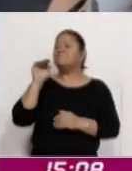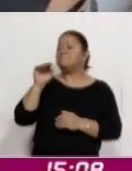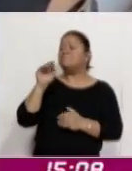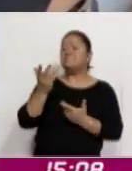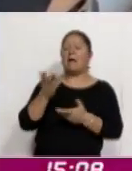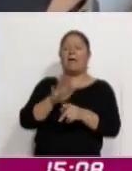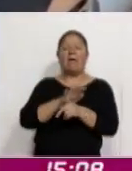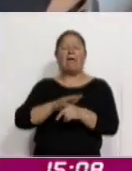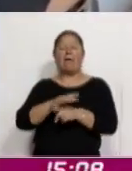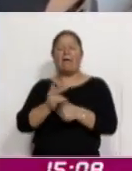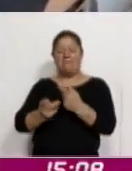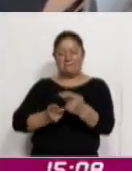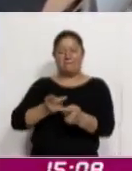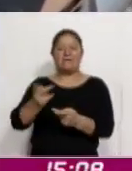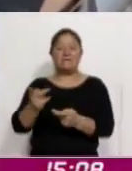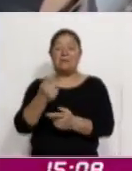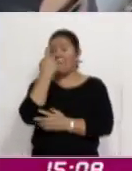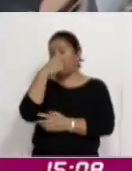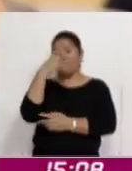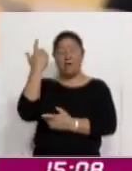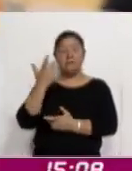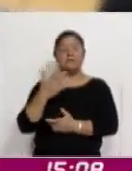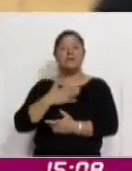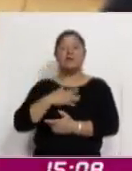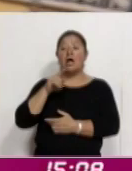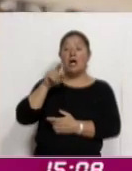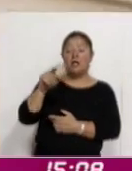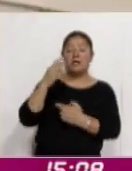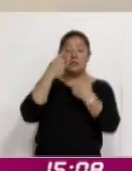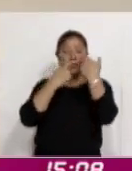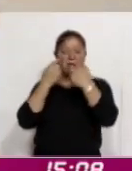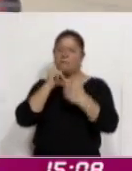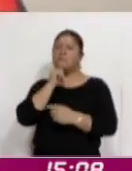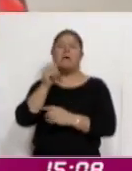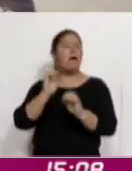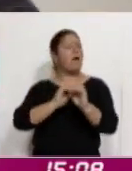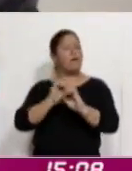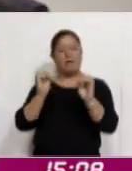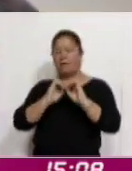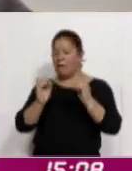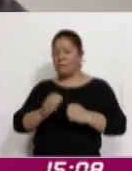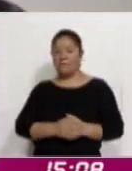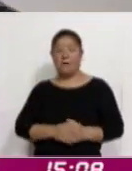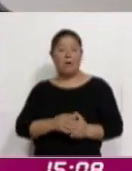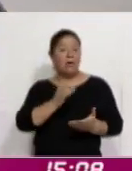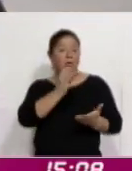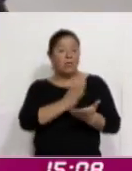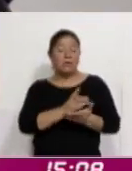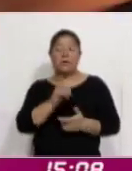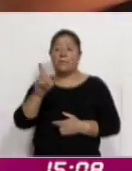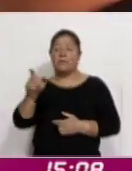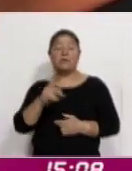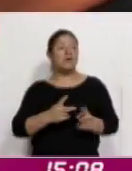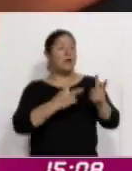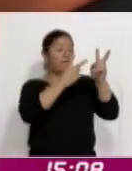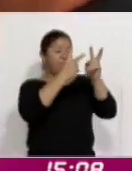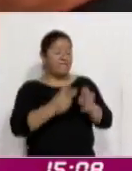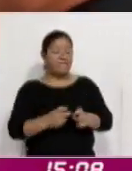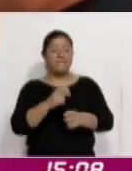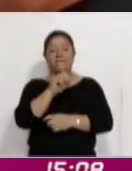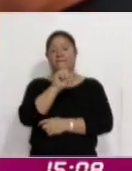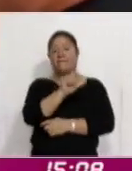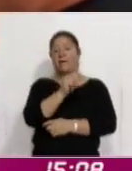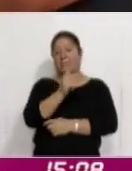de fácil acceso sin revisión de historial crediticio, solo descargando la app de la